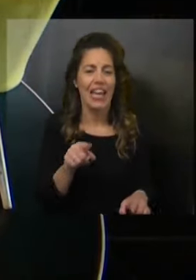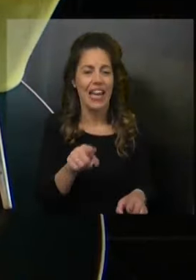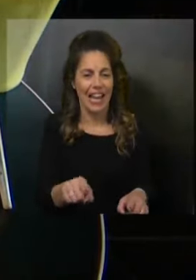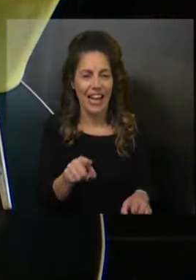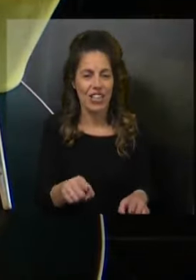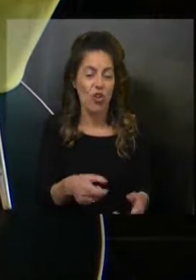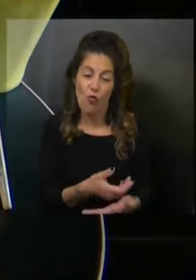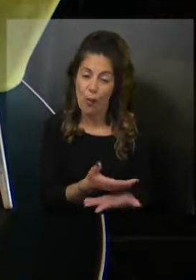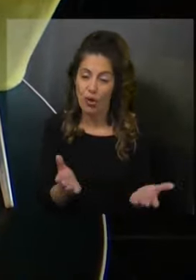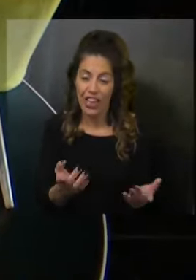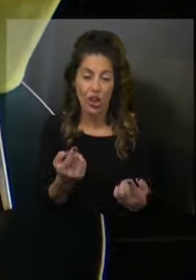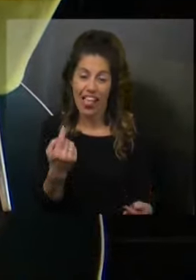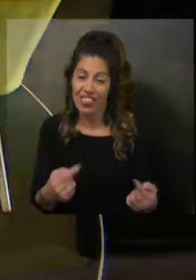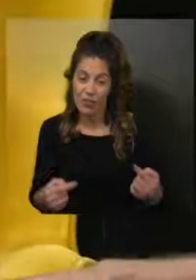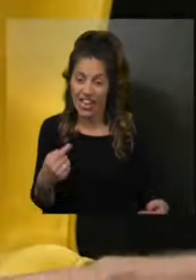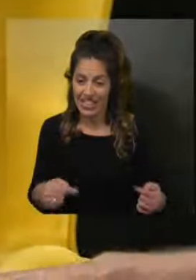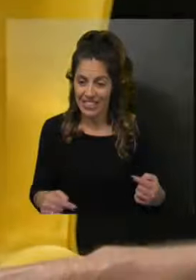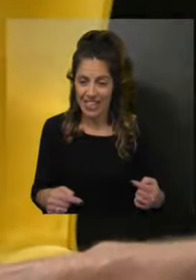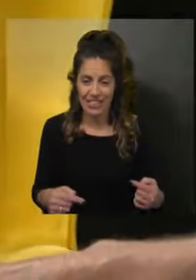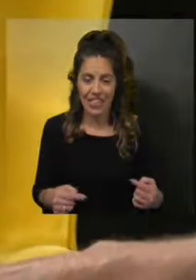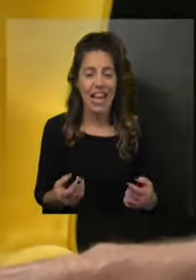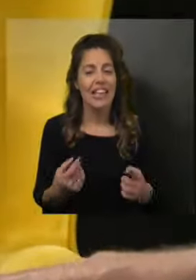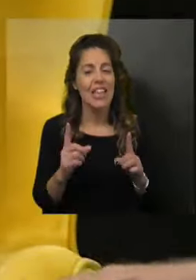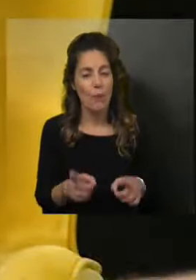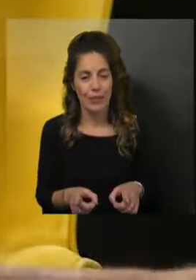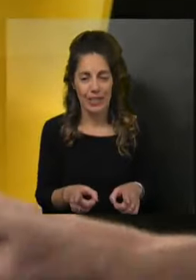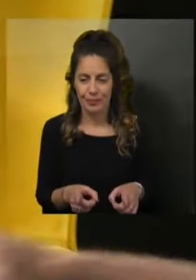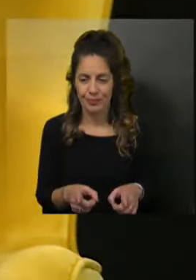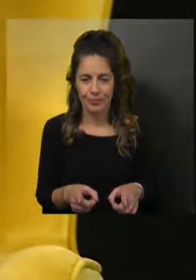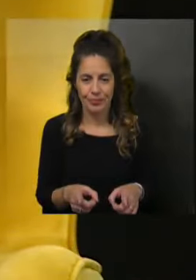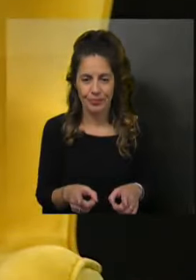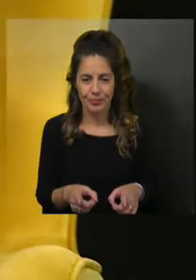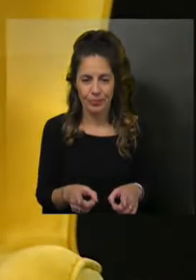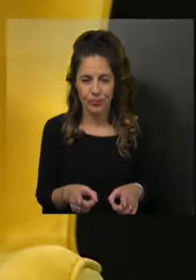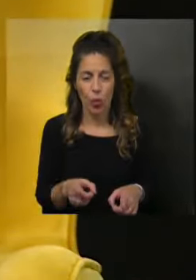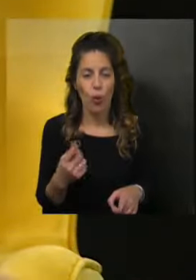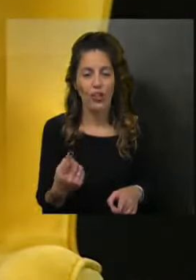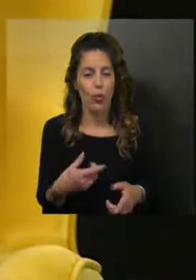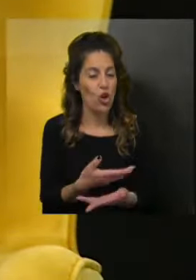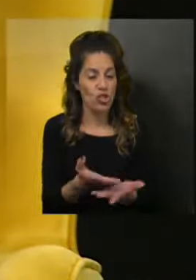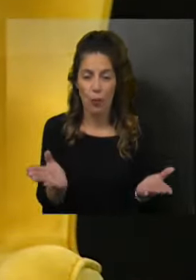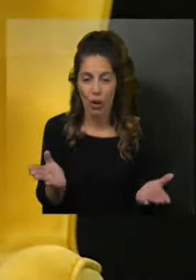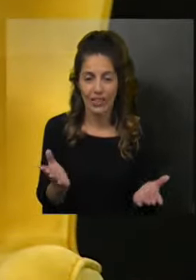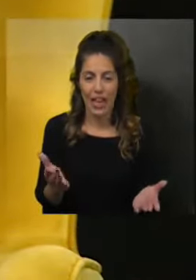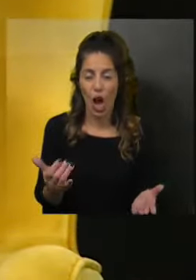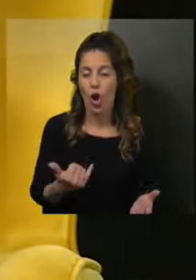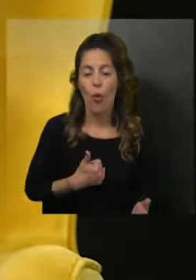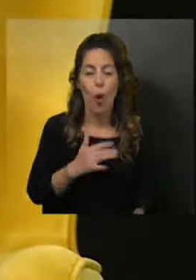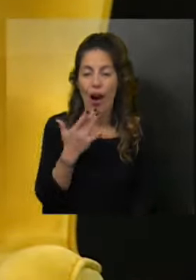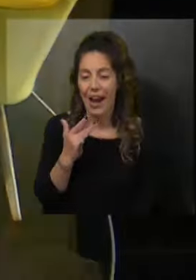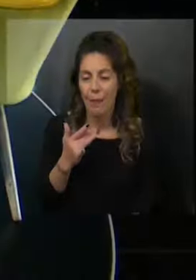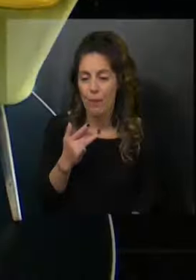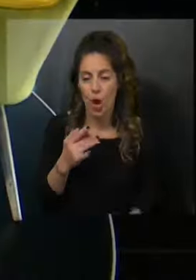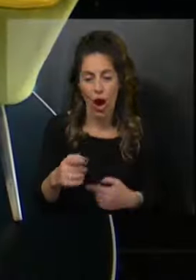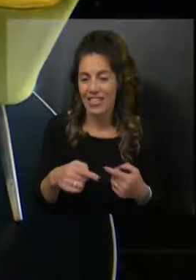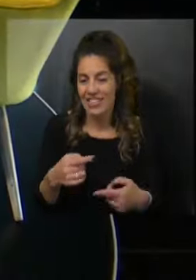lo que fue mostrando las diferencias y además también cuando uno se muestra como un ejemplo a seguir en